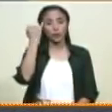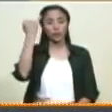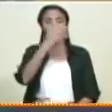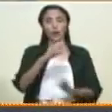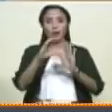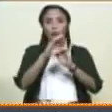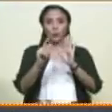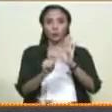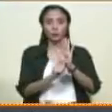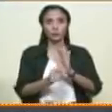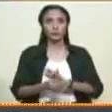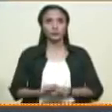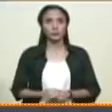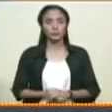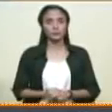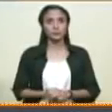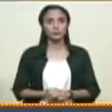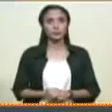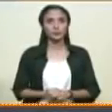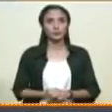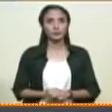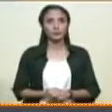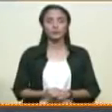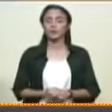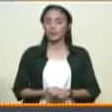aquí, del comandante Hugo Chávez, y